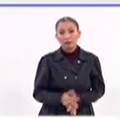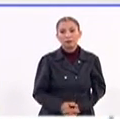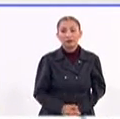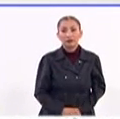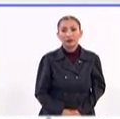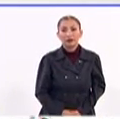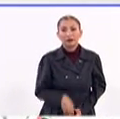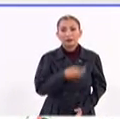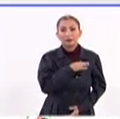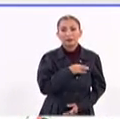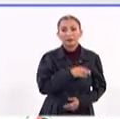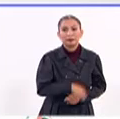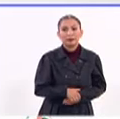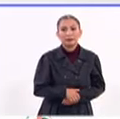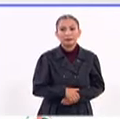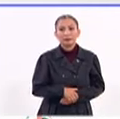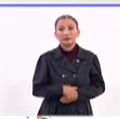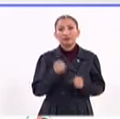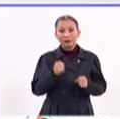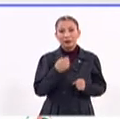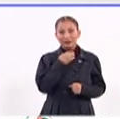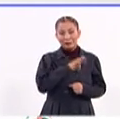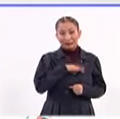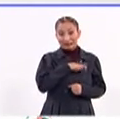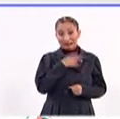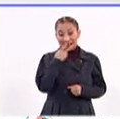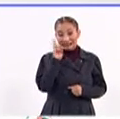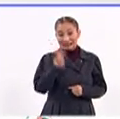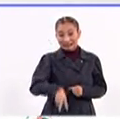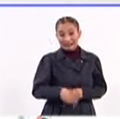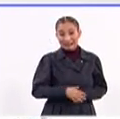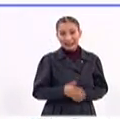hay que celebrarlo, por supuesto, seguro que sí, eso es algo